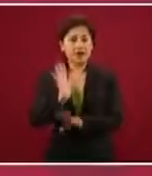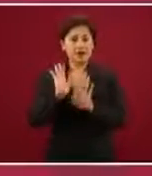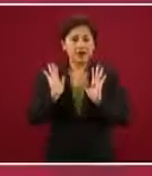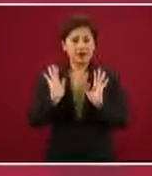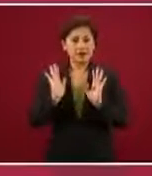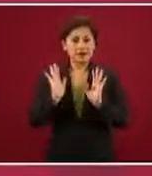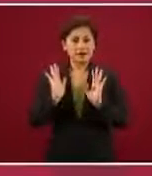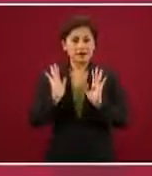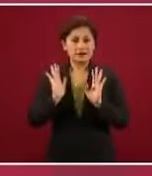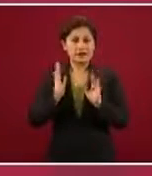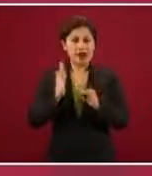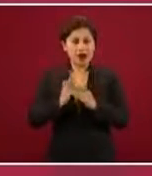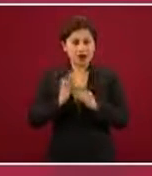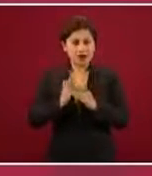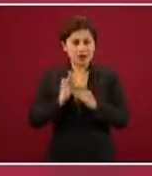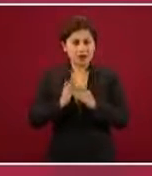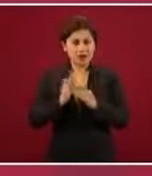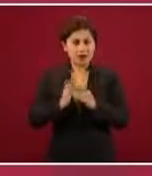No provocar.